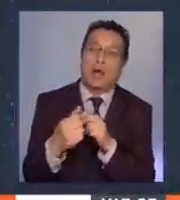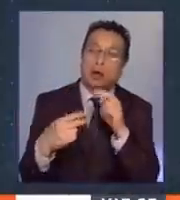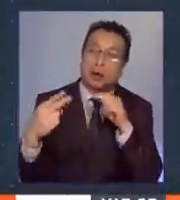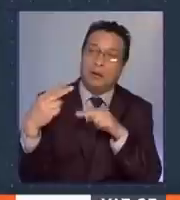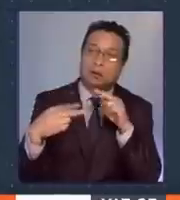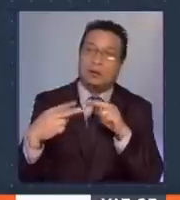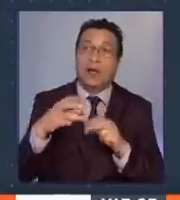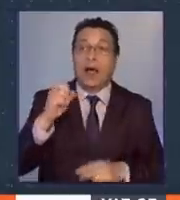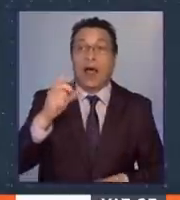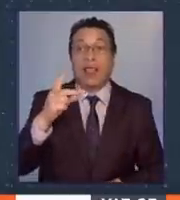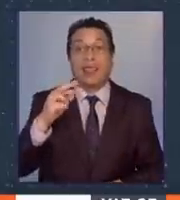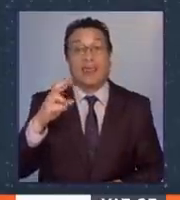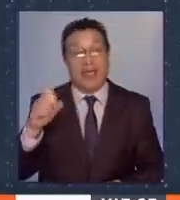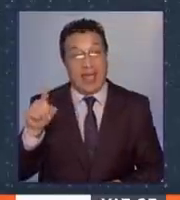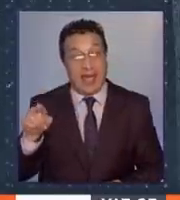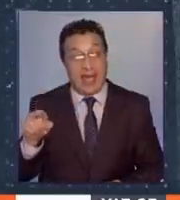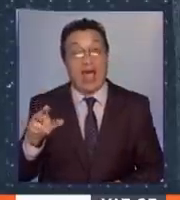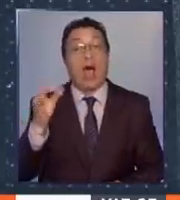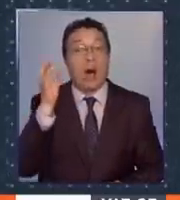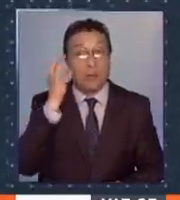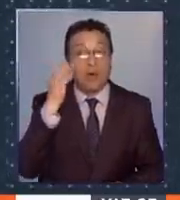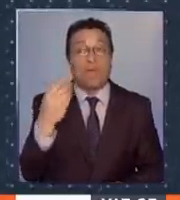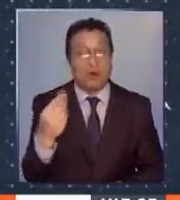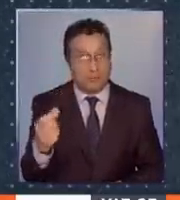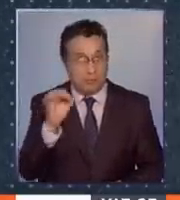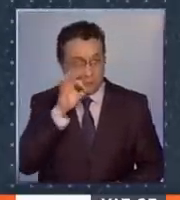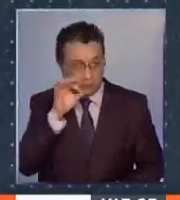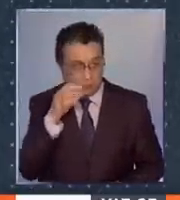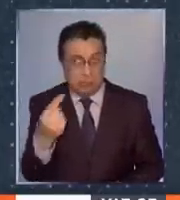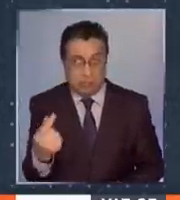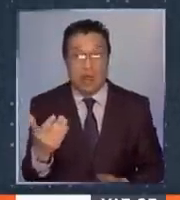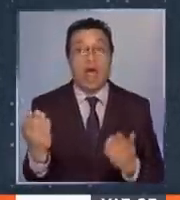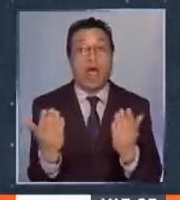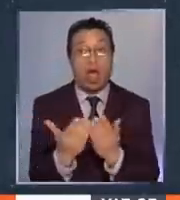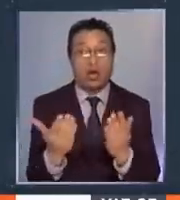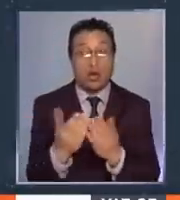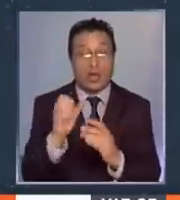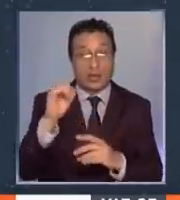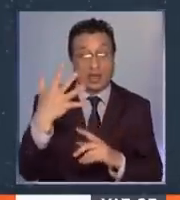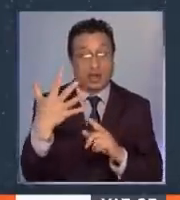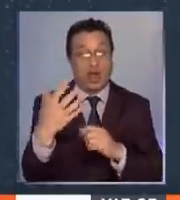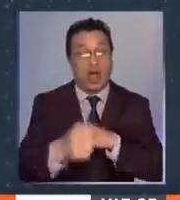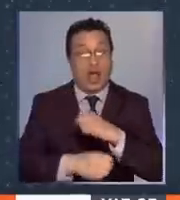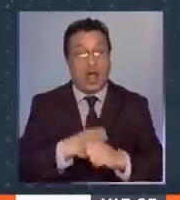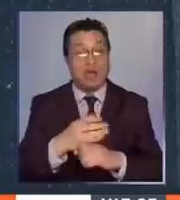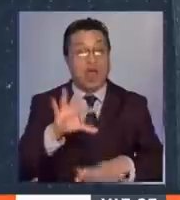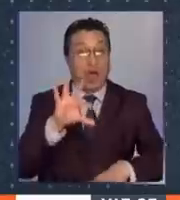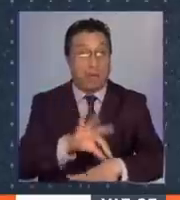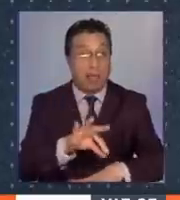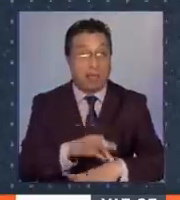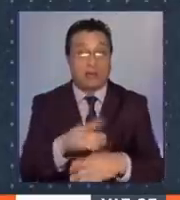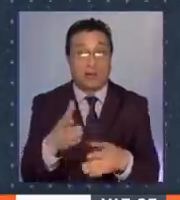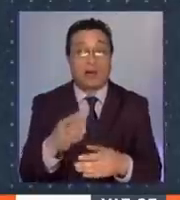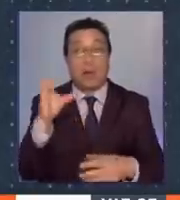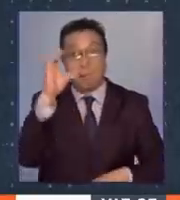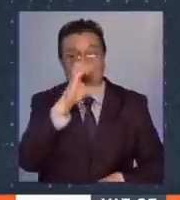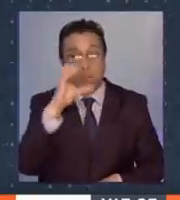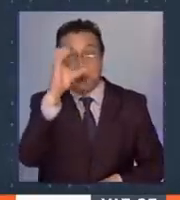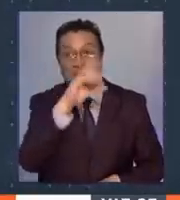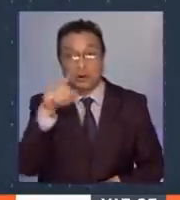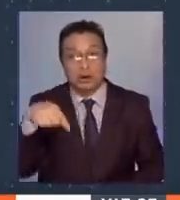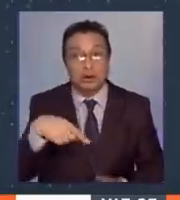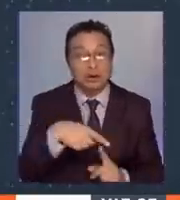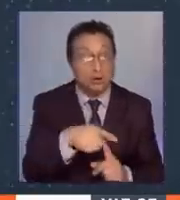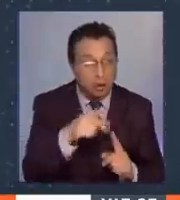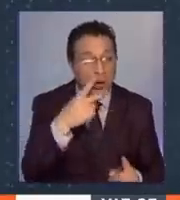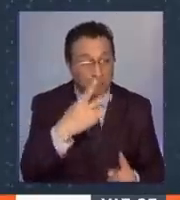Andrea Cheliu era una joven de buena situación económica. Estudiante de 5º año de medicina, quien, paseando con amigas, conoció este lugar y a